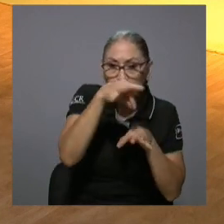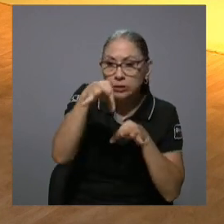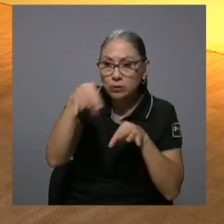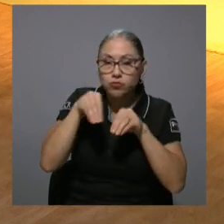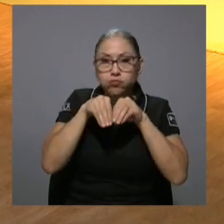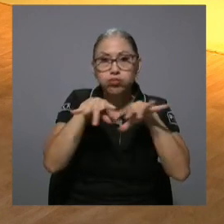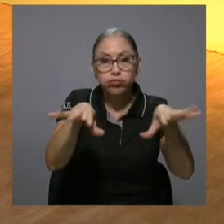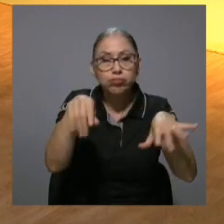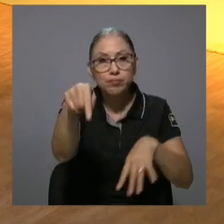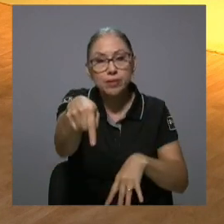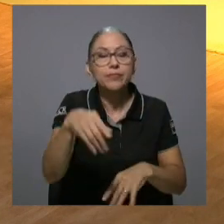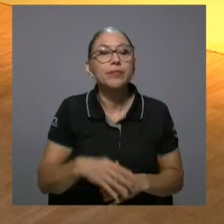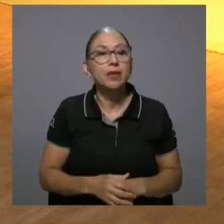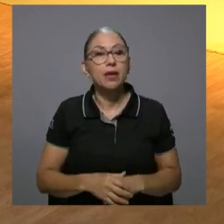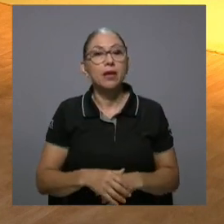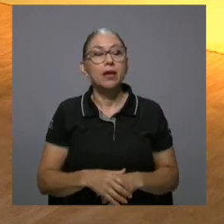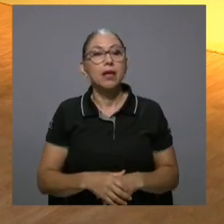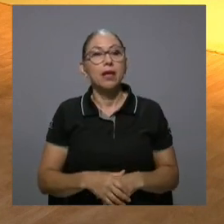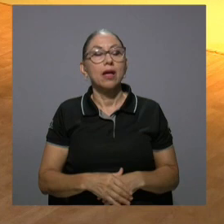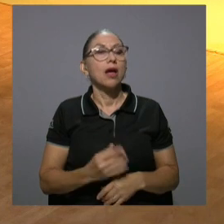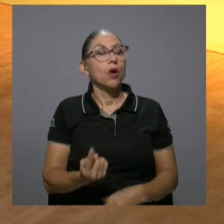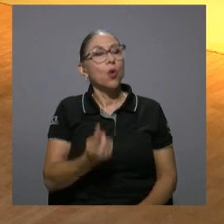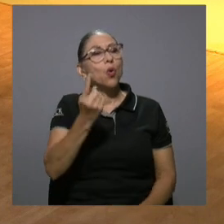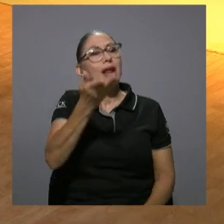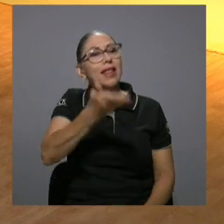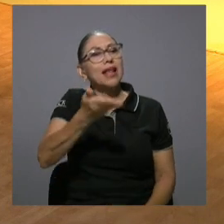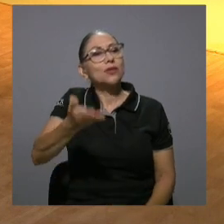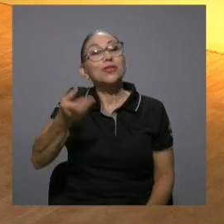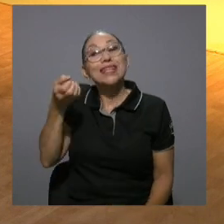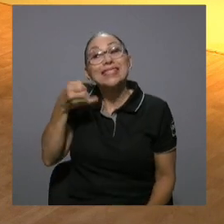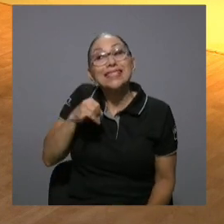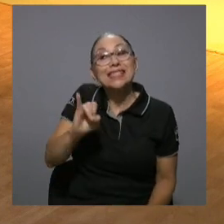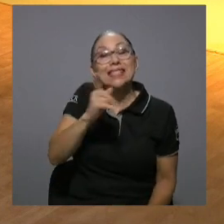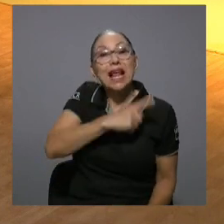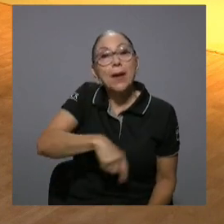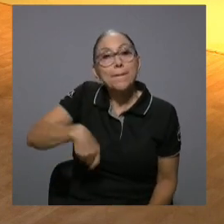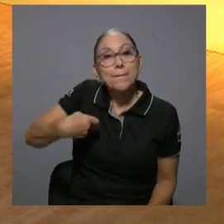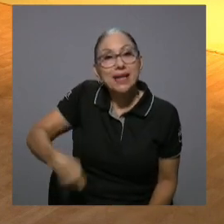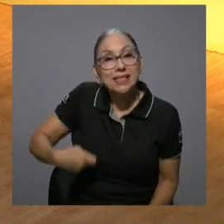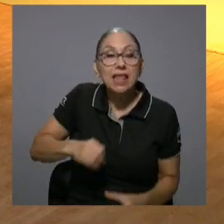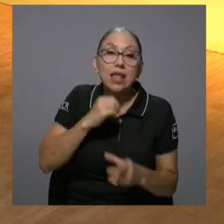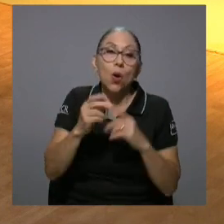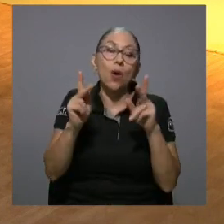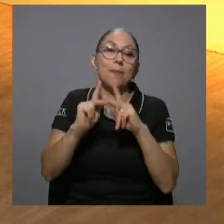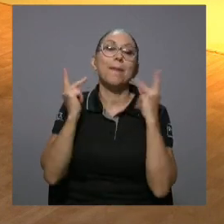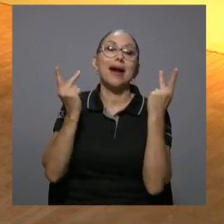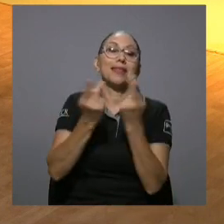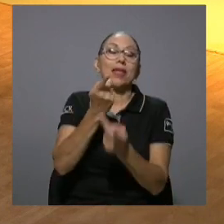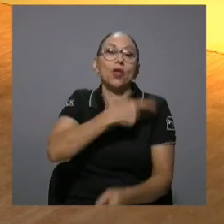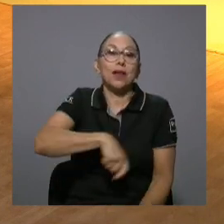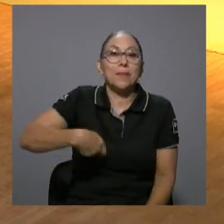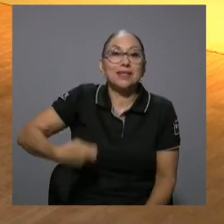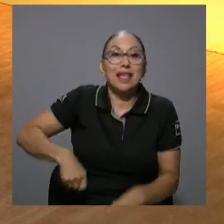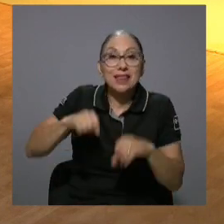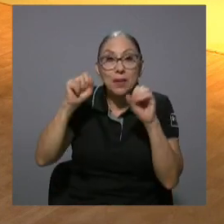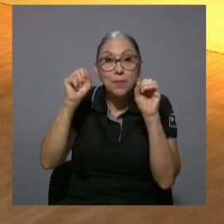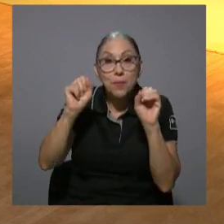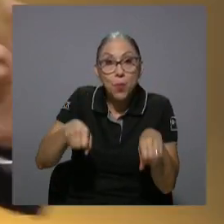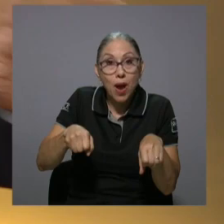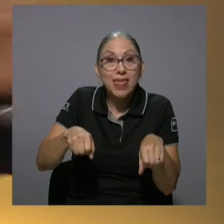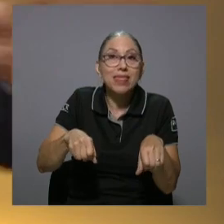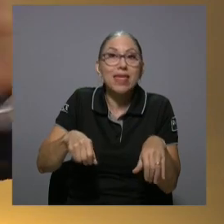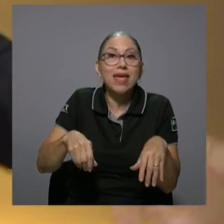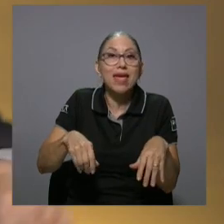una de las cosas es que si el presidente puede llegar, o el partido del presidente puede llegar a tocar la puerta, aquí le